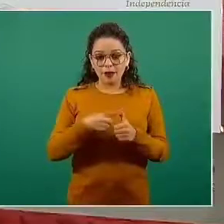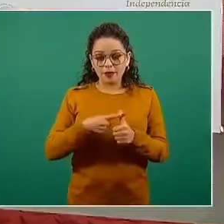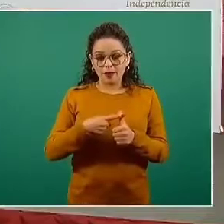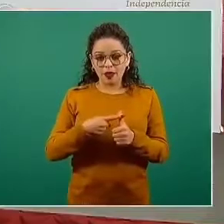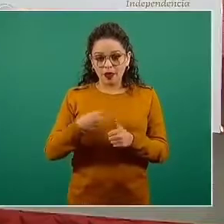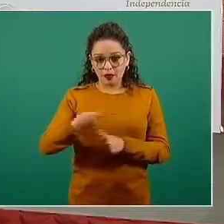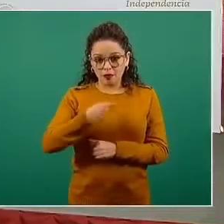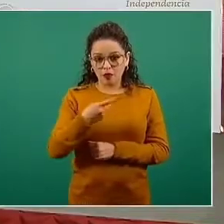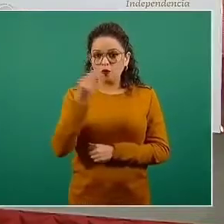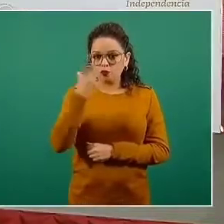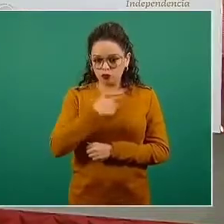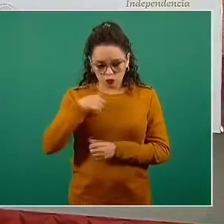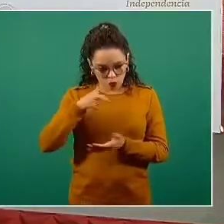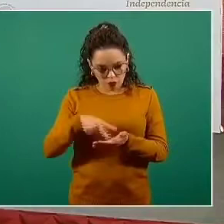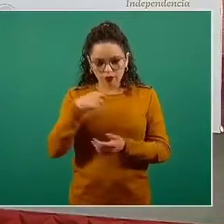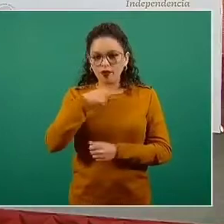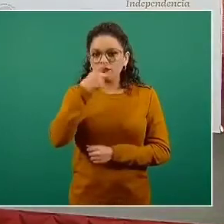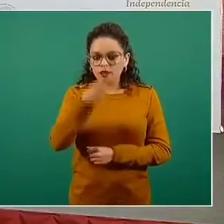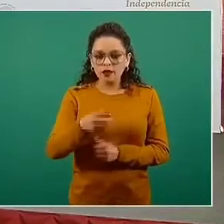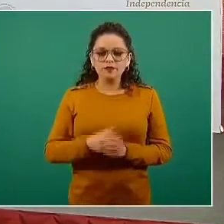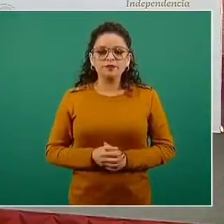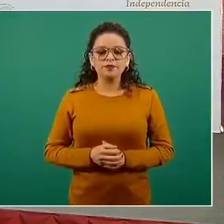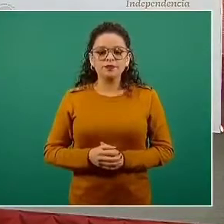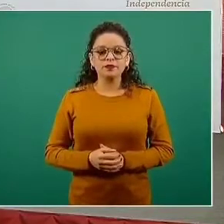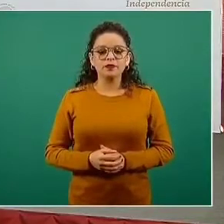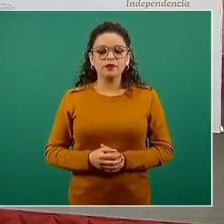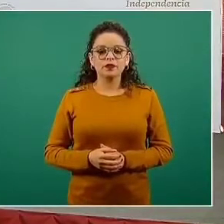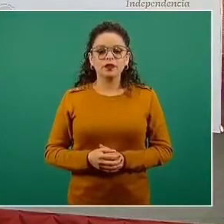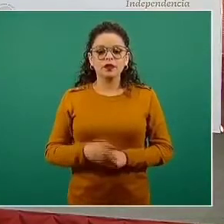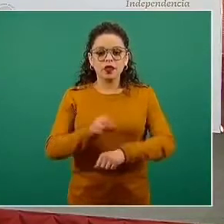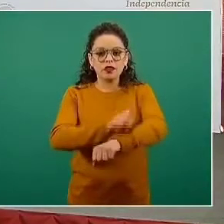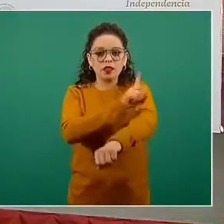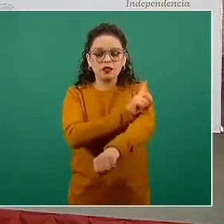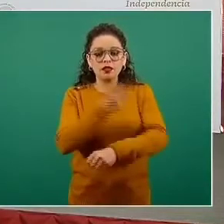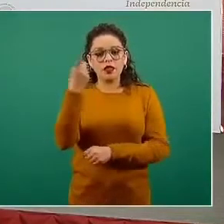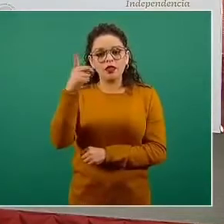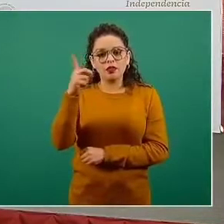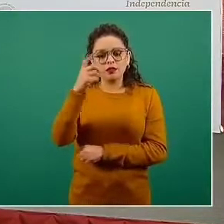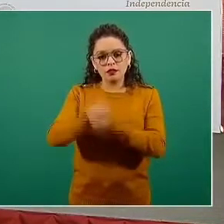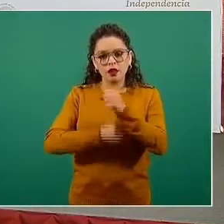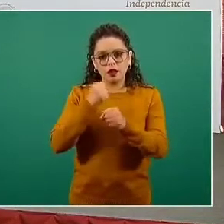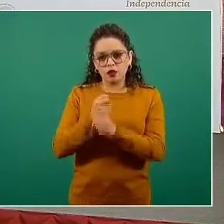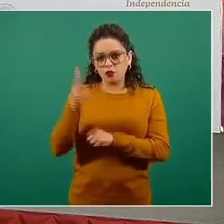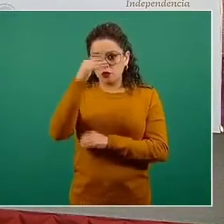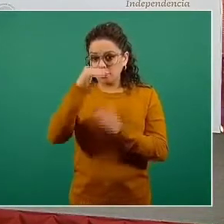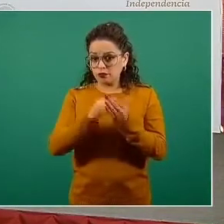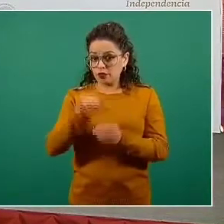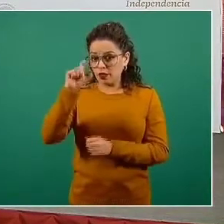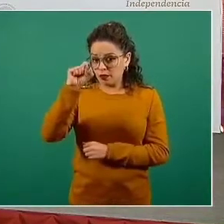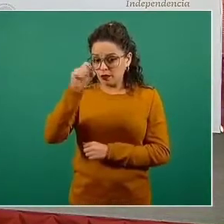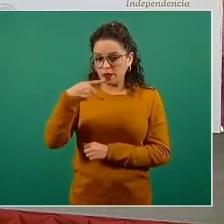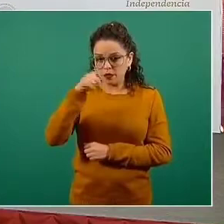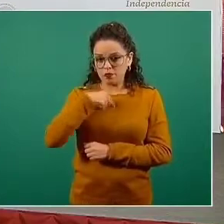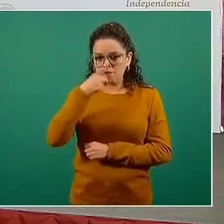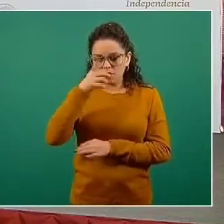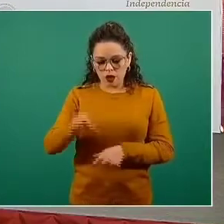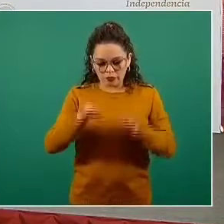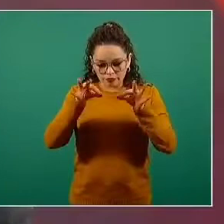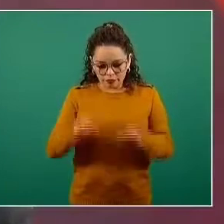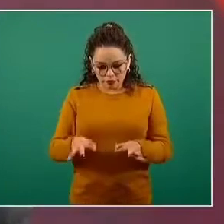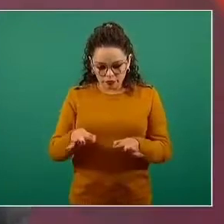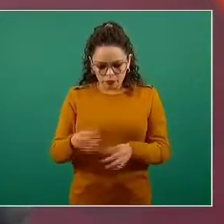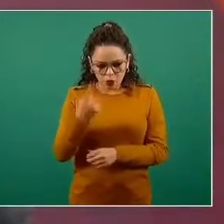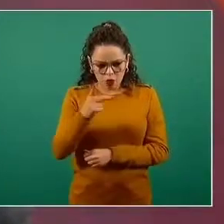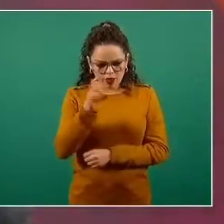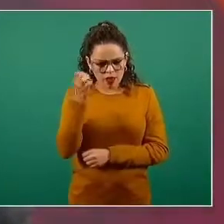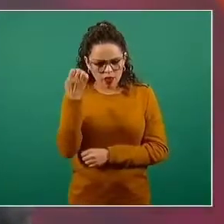decir con mucho gusto. El 8 de desde diciembre de 2020, pero luego ratificado el 8 de